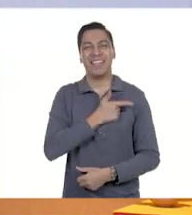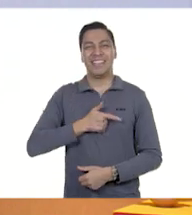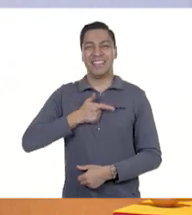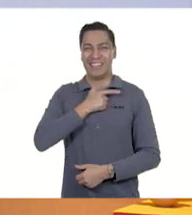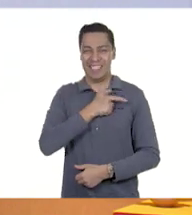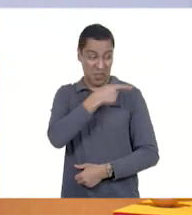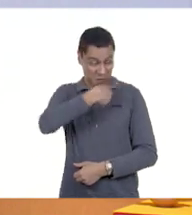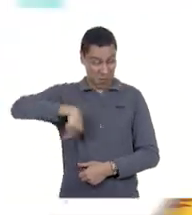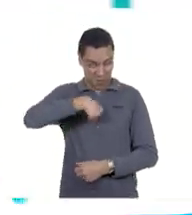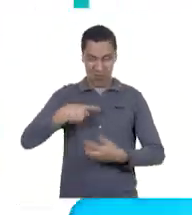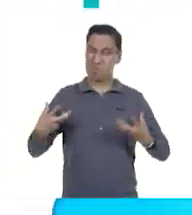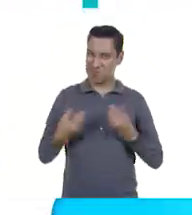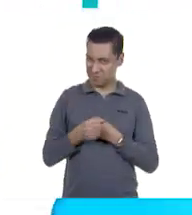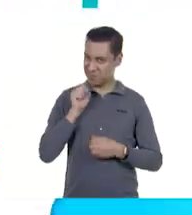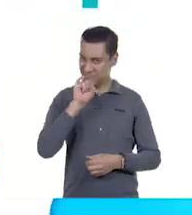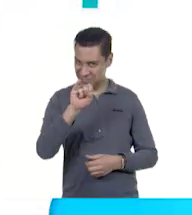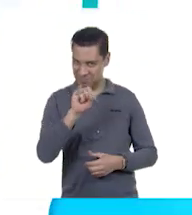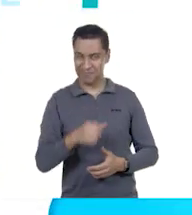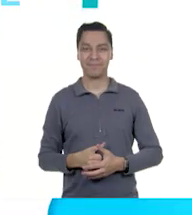disfrutado tanto como nosotros.